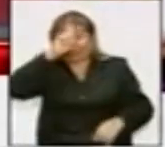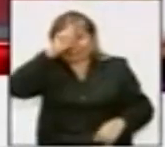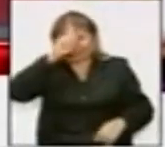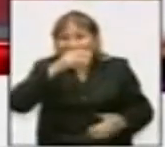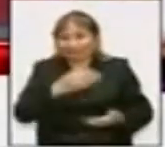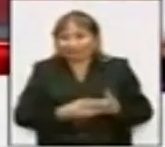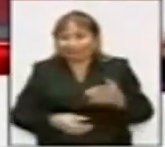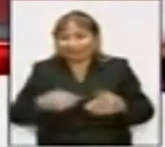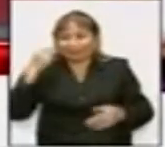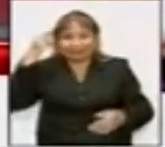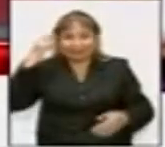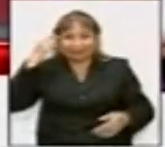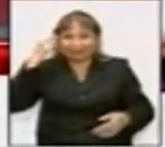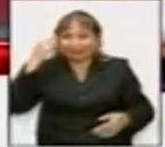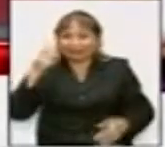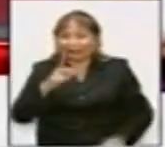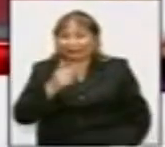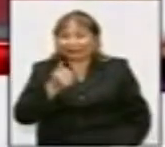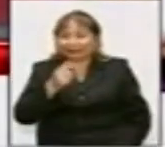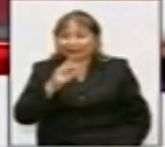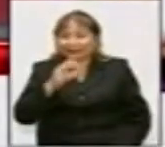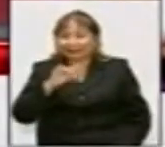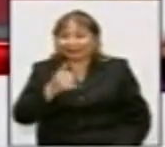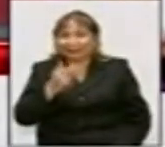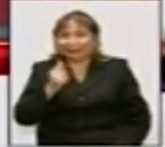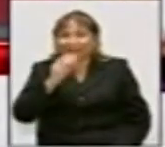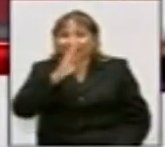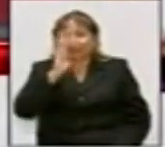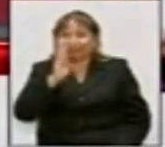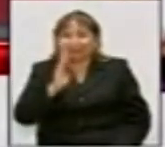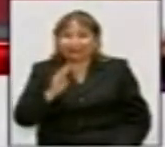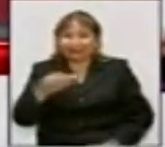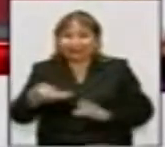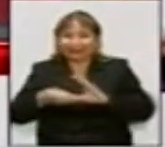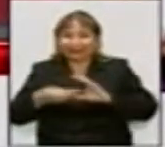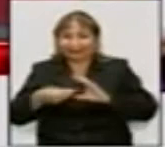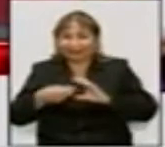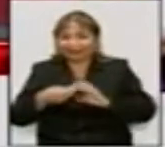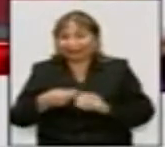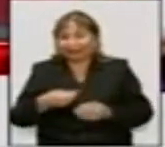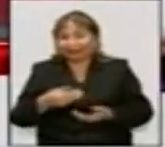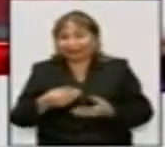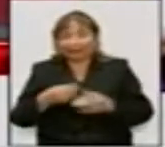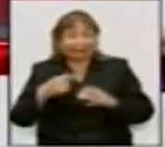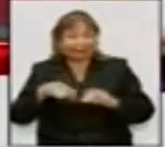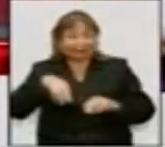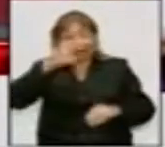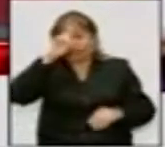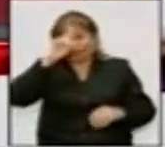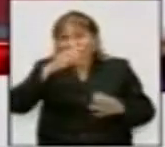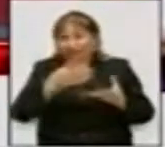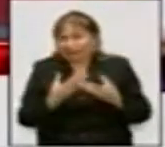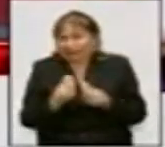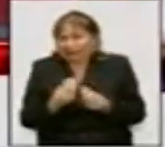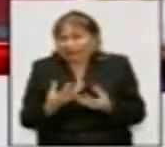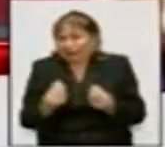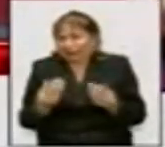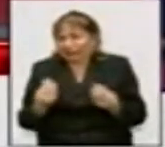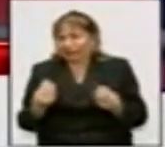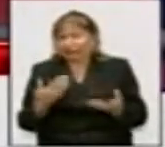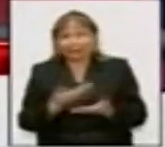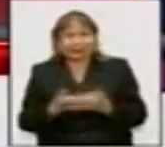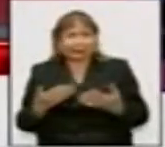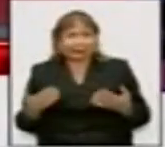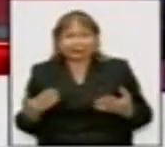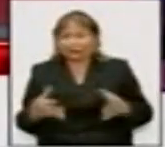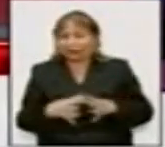un tema político es el tema trabajado el tema grassi el tema de la corrupción y en el período impericia absoluta